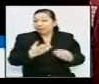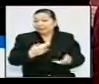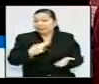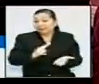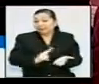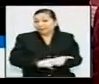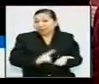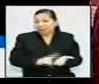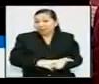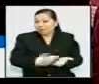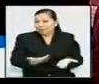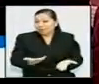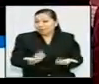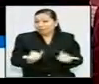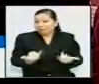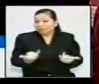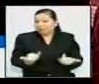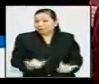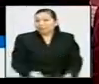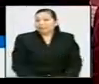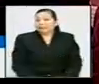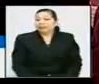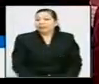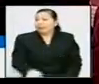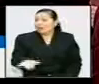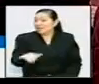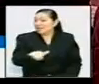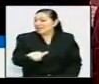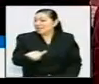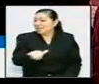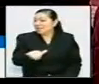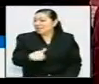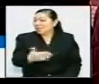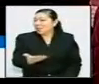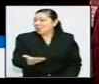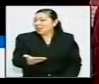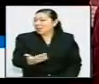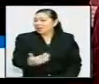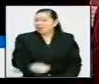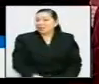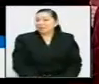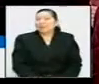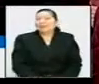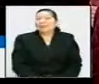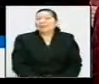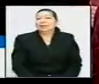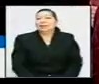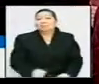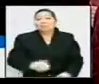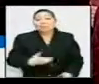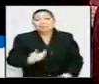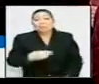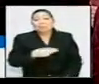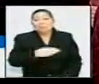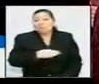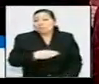salud y ahora está, que estuvo en Contraloría. Y ahora lo mismo. Entonces sería posible,